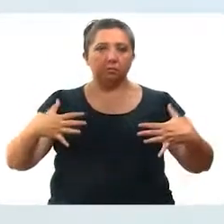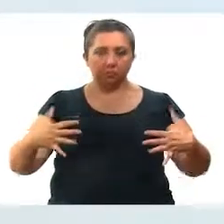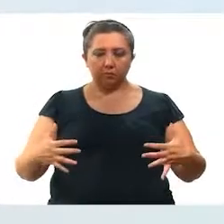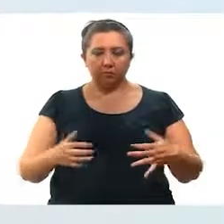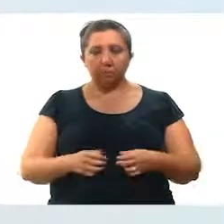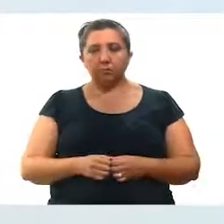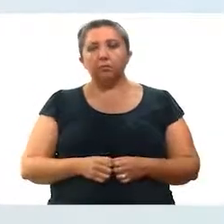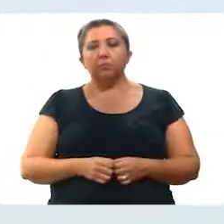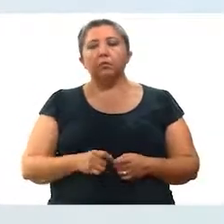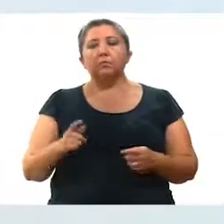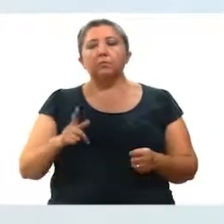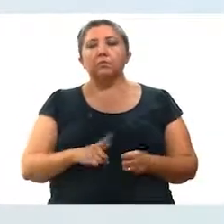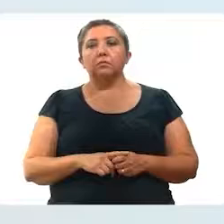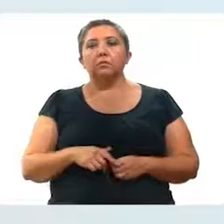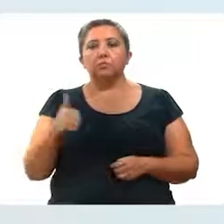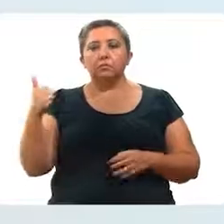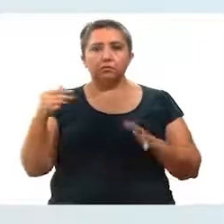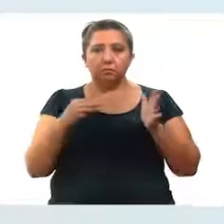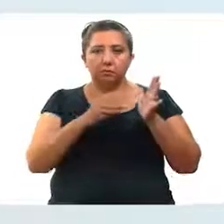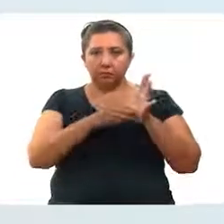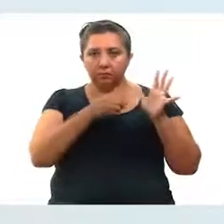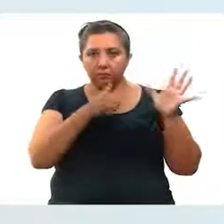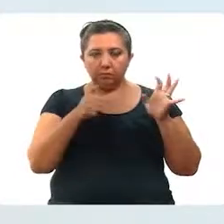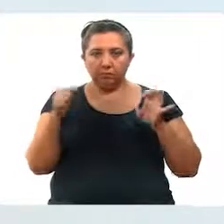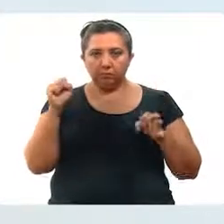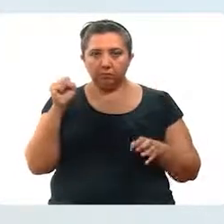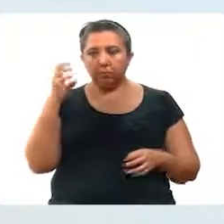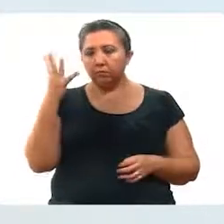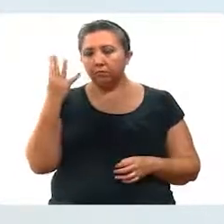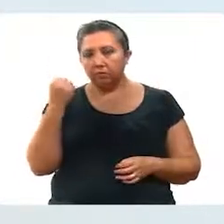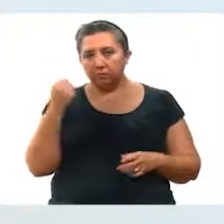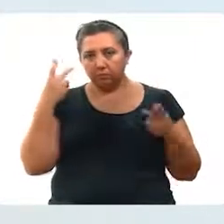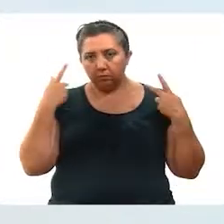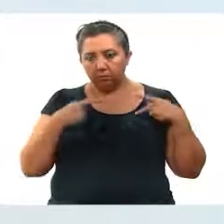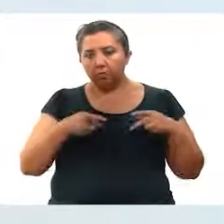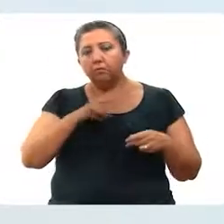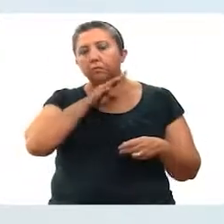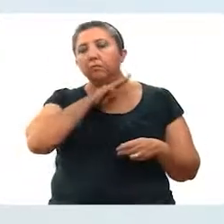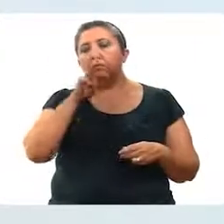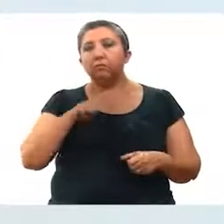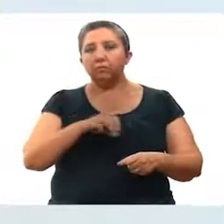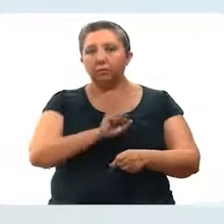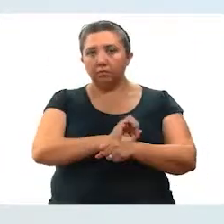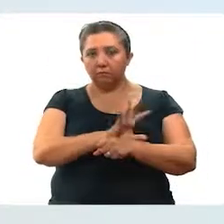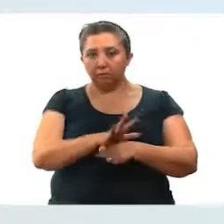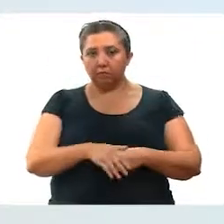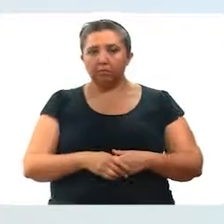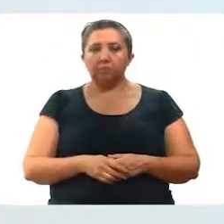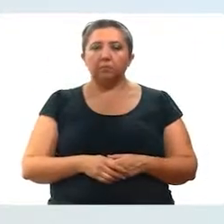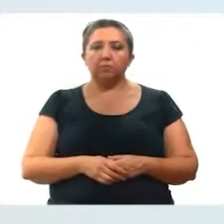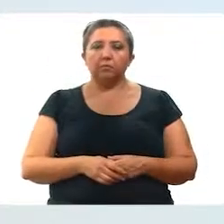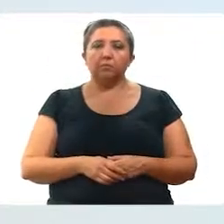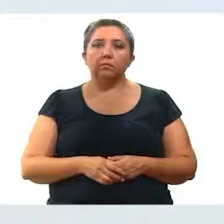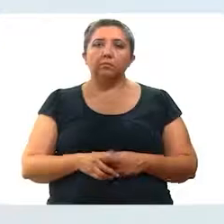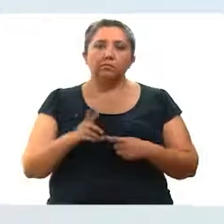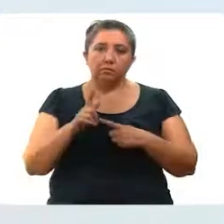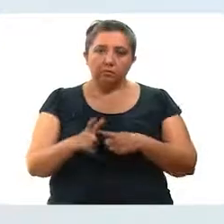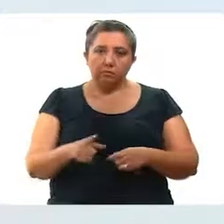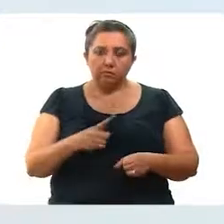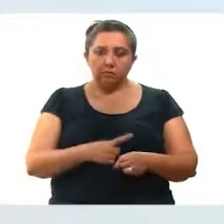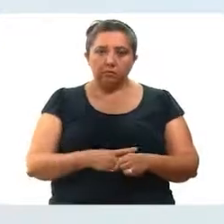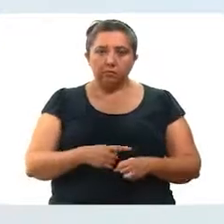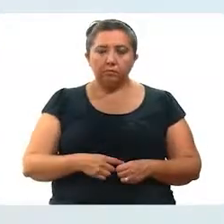obesidad. En total, son 6.669 las personas fallecidas a causa del coronavirus. De los